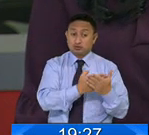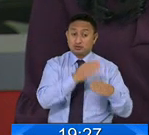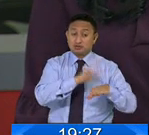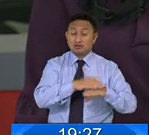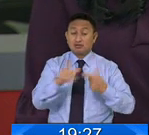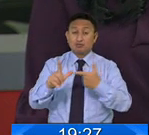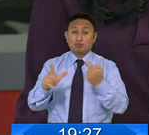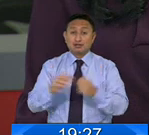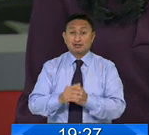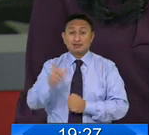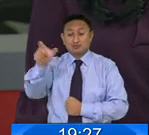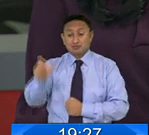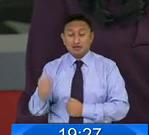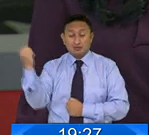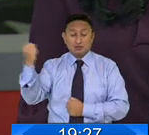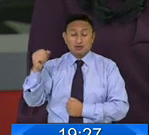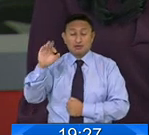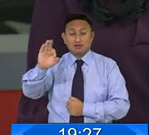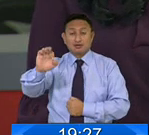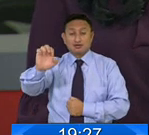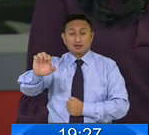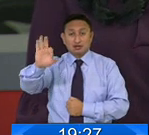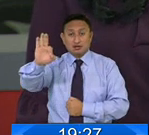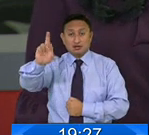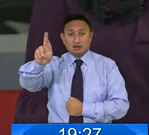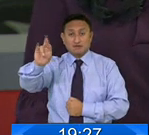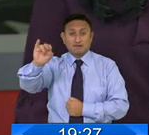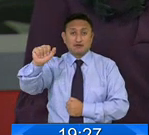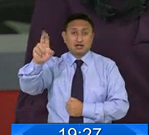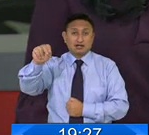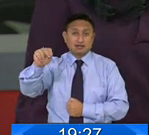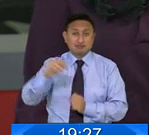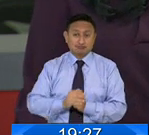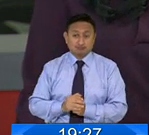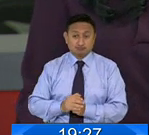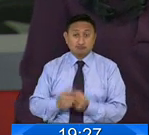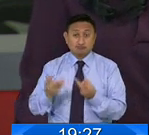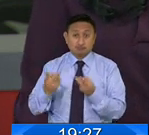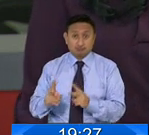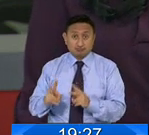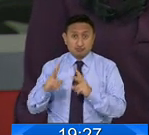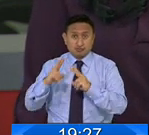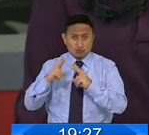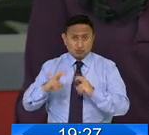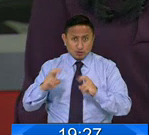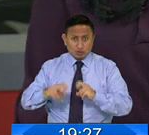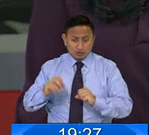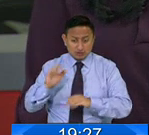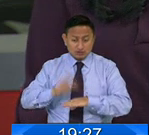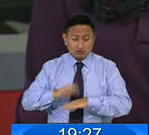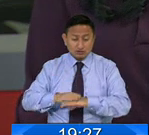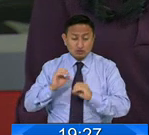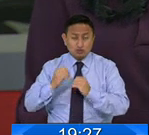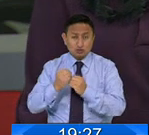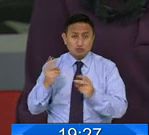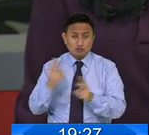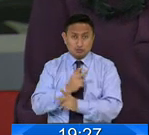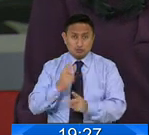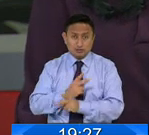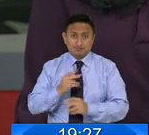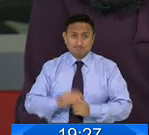asesinato del presentador Efraín Ruales, quienes también son investigados por delincuencia